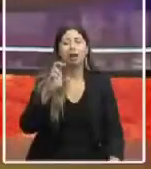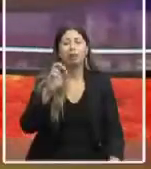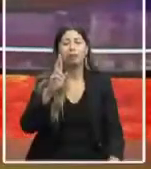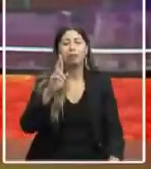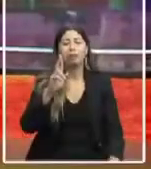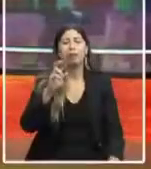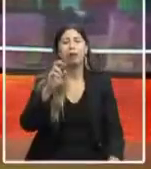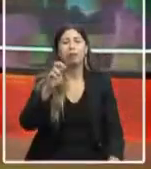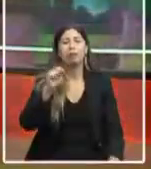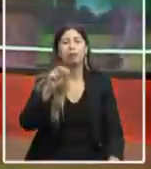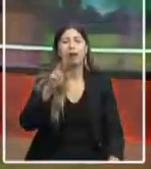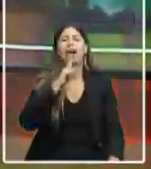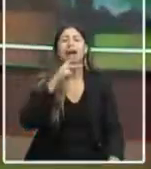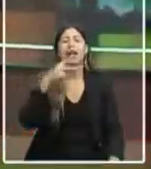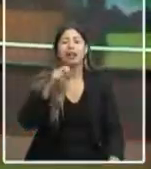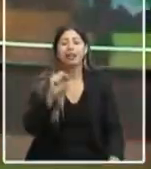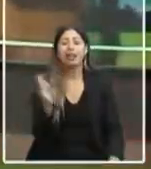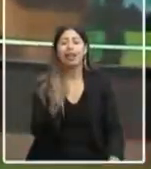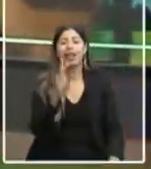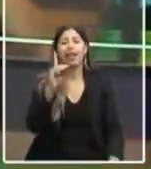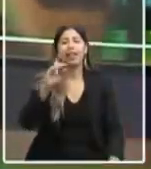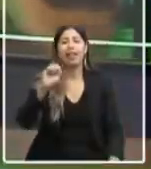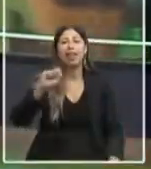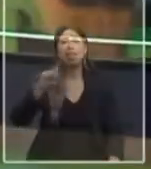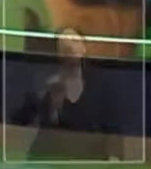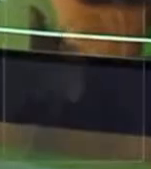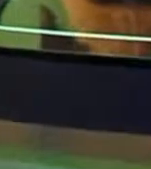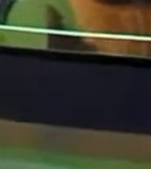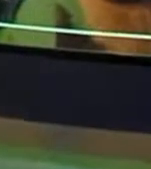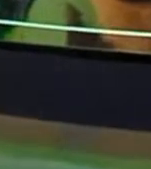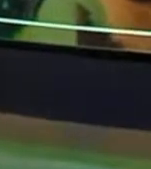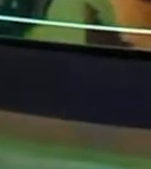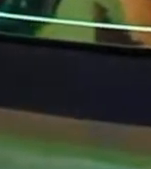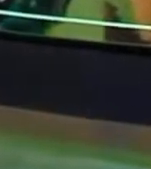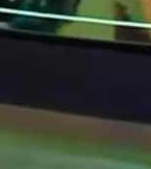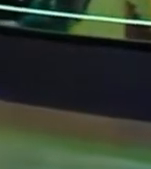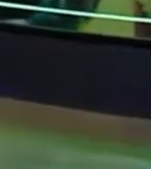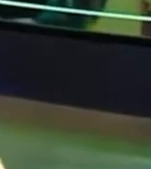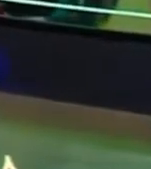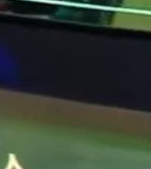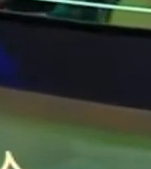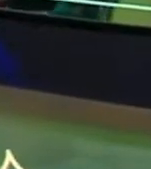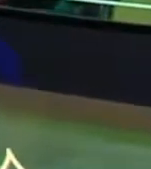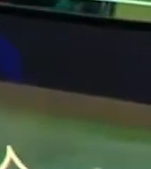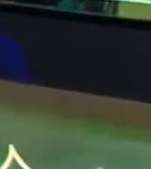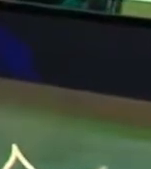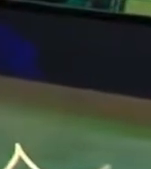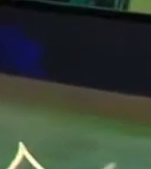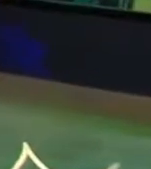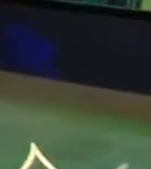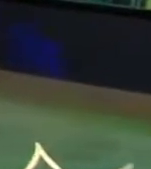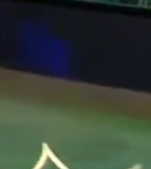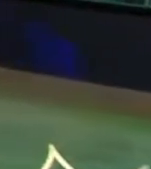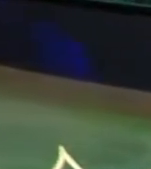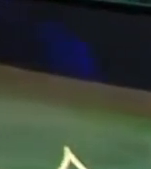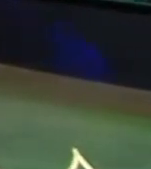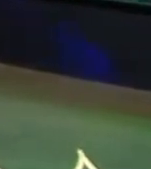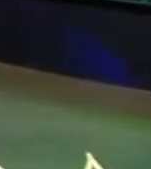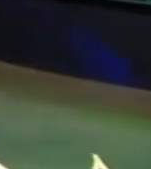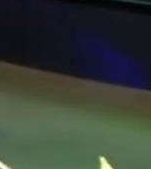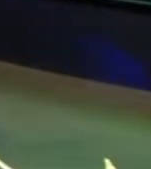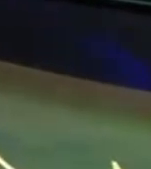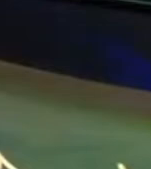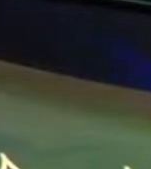gracias, Cristian. Gracias a ti, Paloma, por esa interesante entrevista y, claro, sin duda, el buscar el punto de